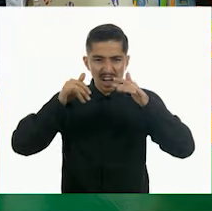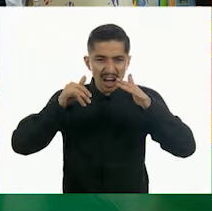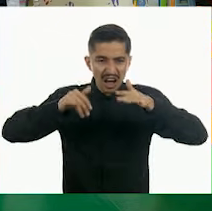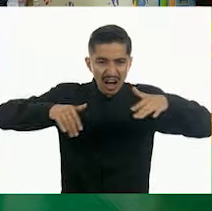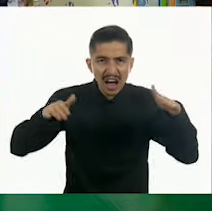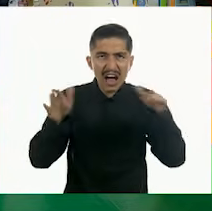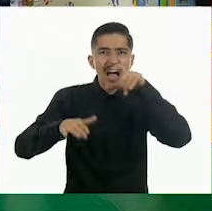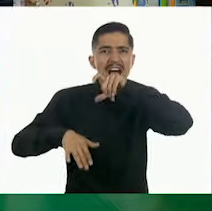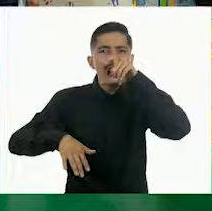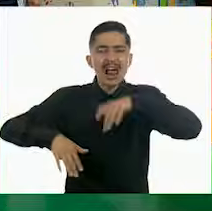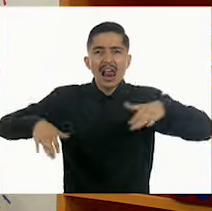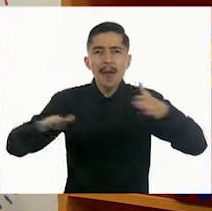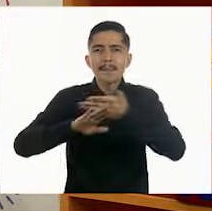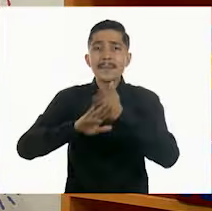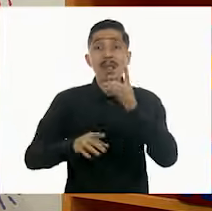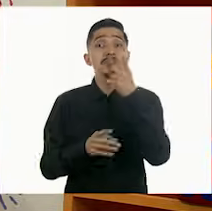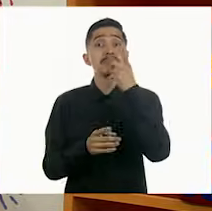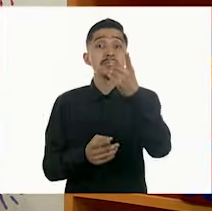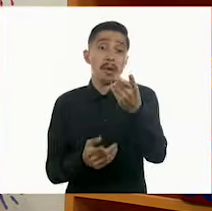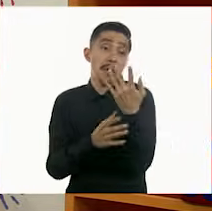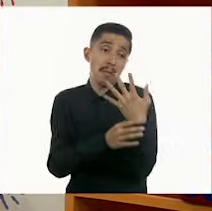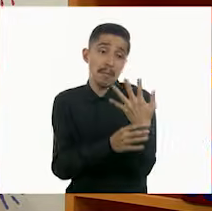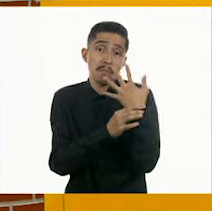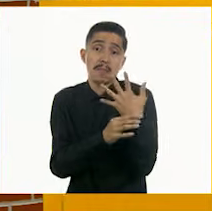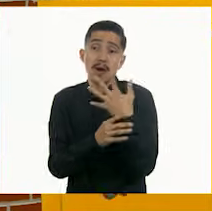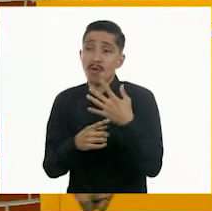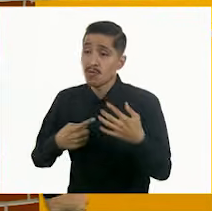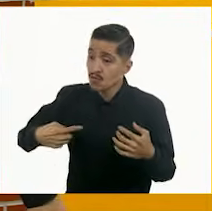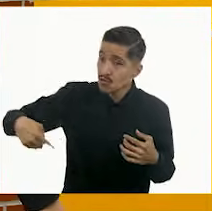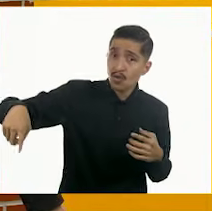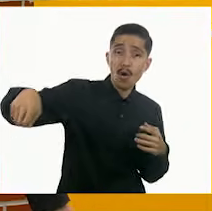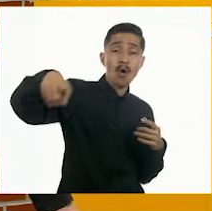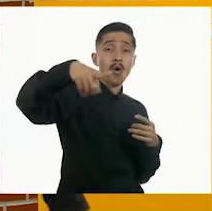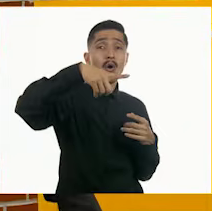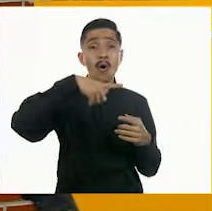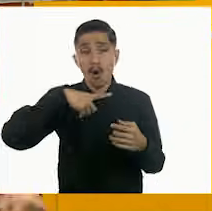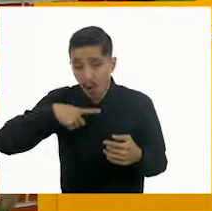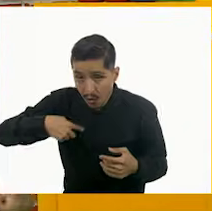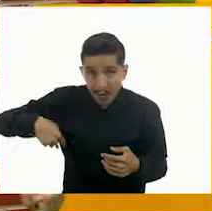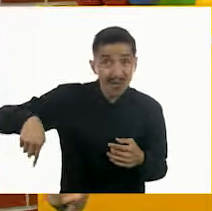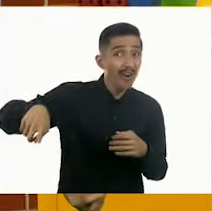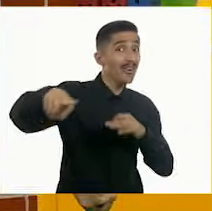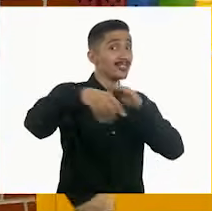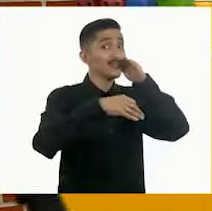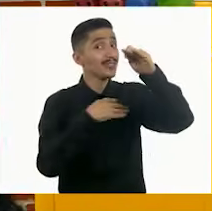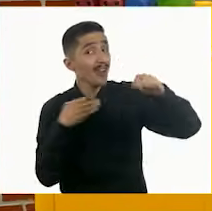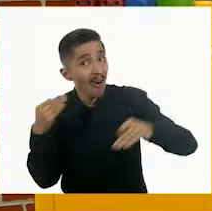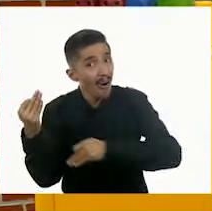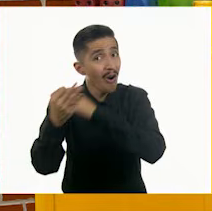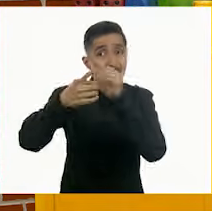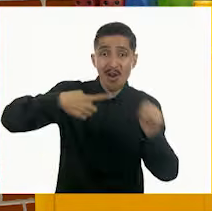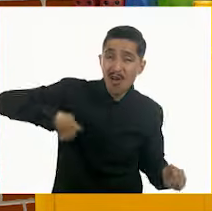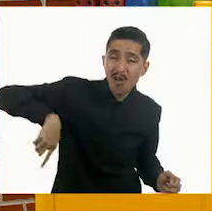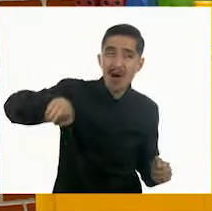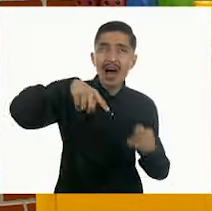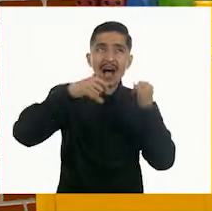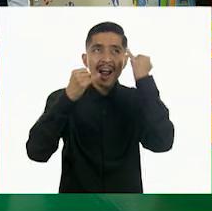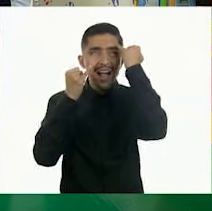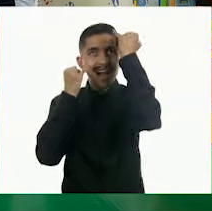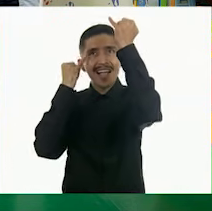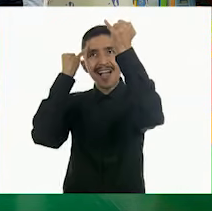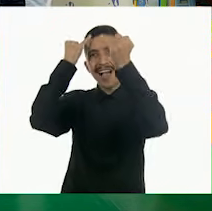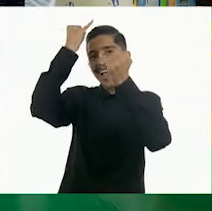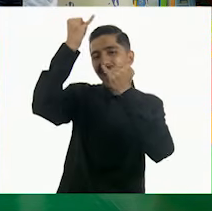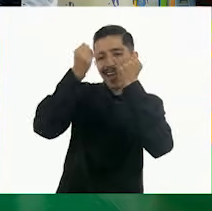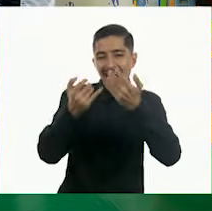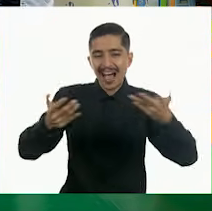blanca! Dice que todos, pero todos, todos, imaginen que se están